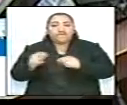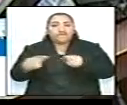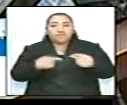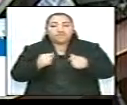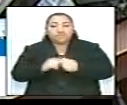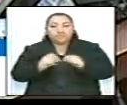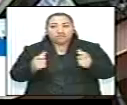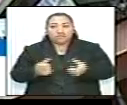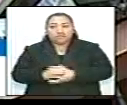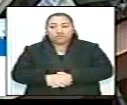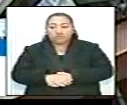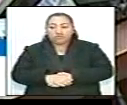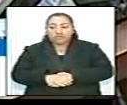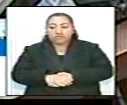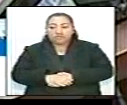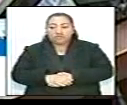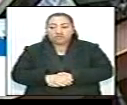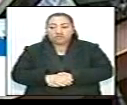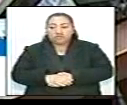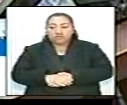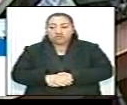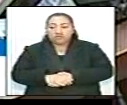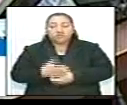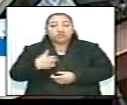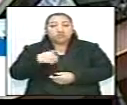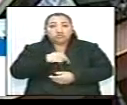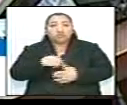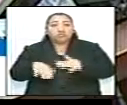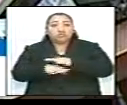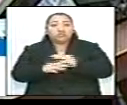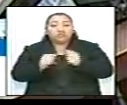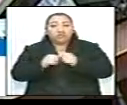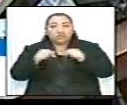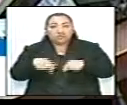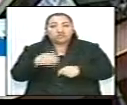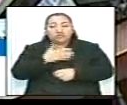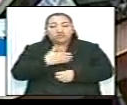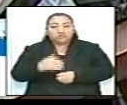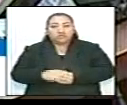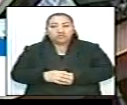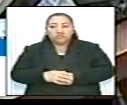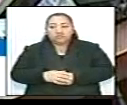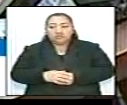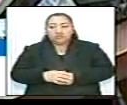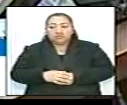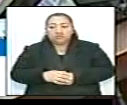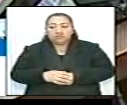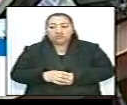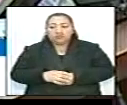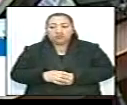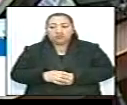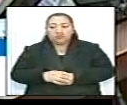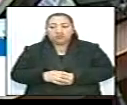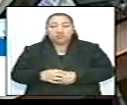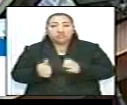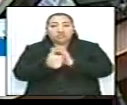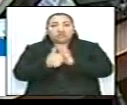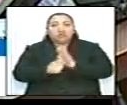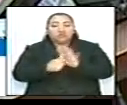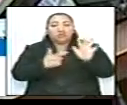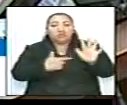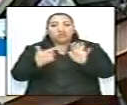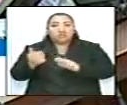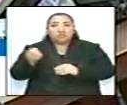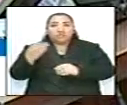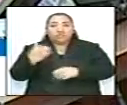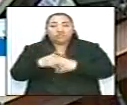competencia de la comisión. Nosotros, en base a esto, Presidenta, al artículo 77 dice, ¿no? De